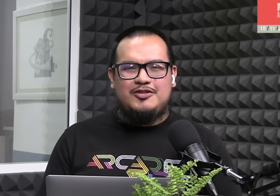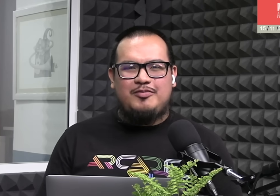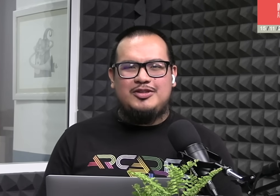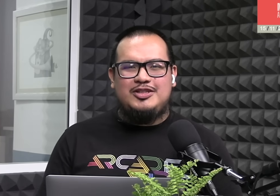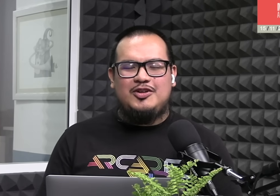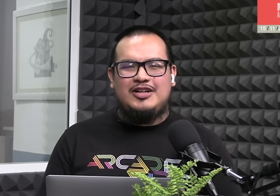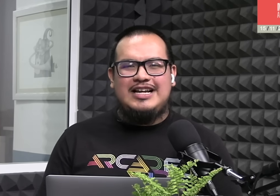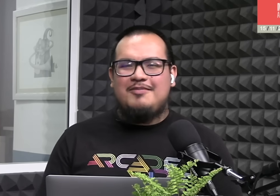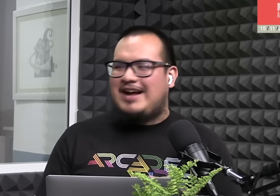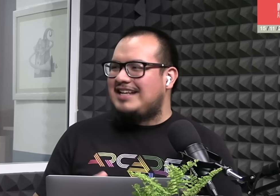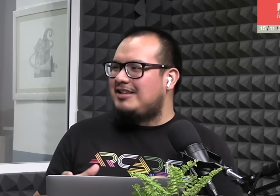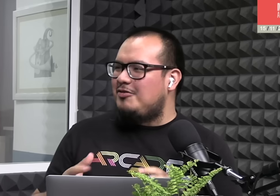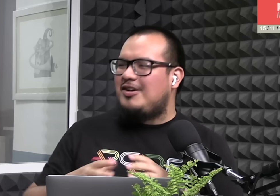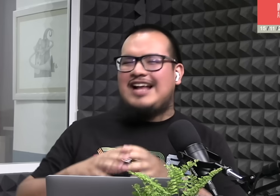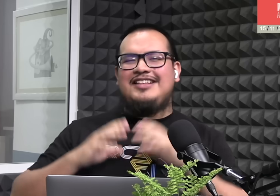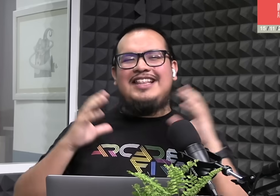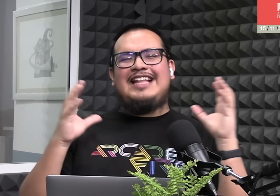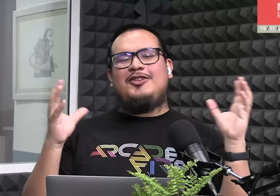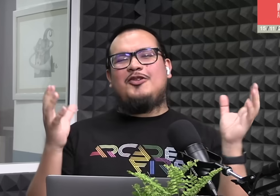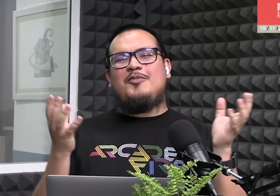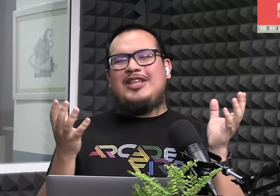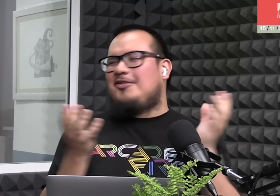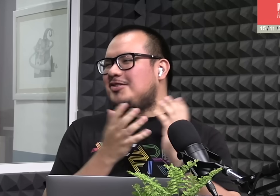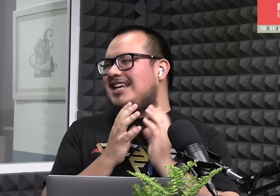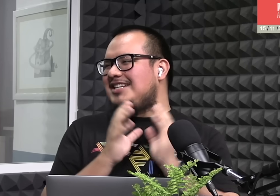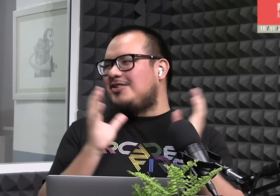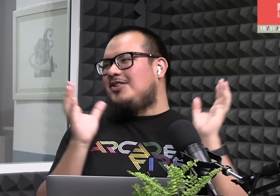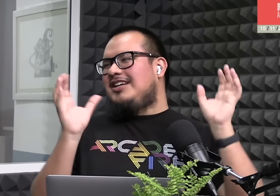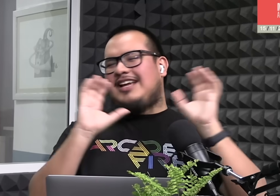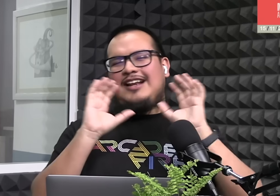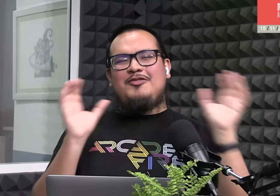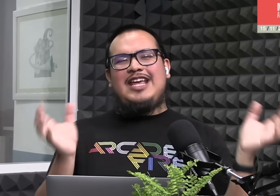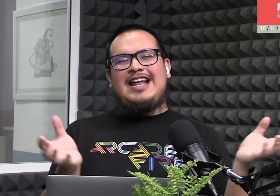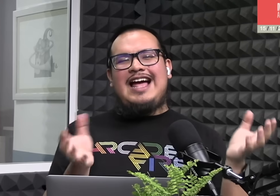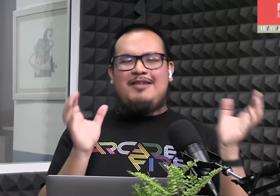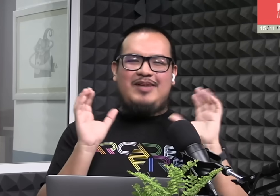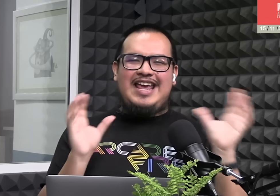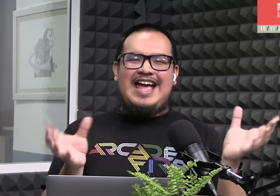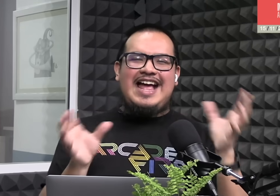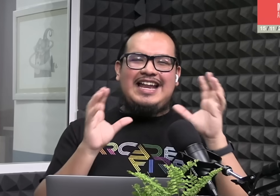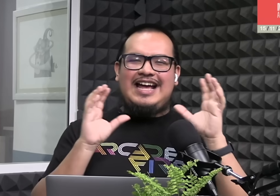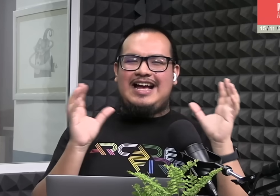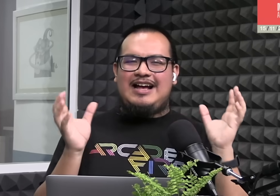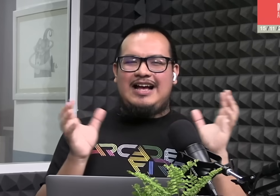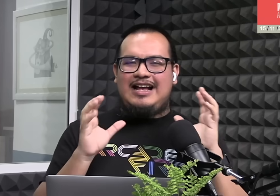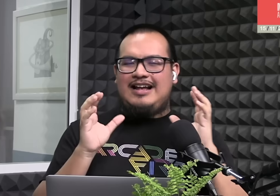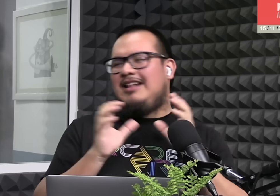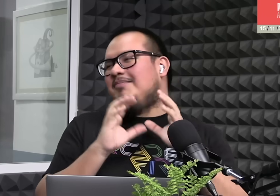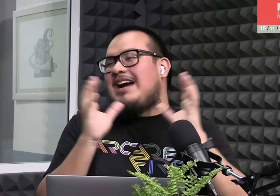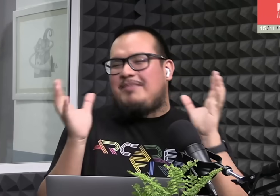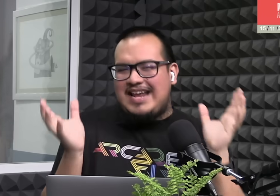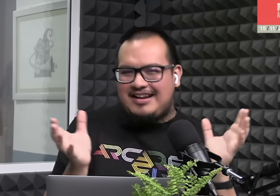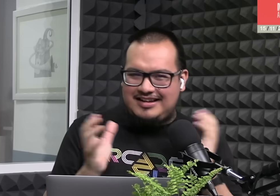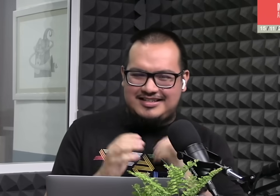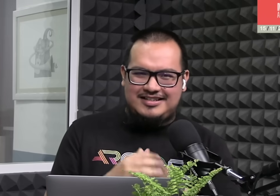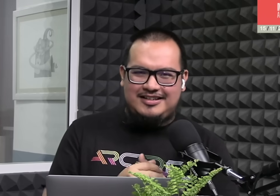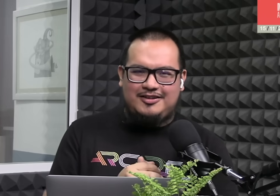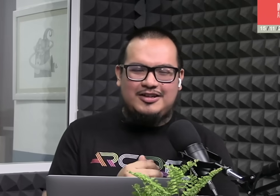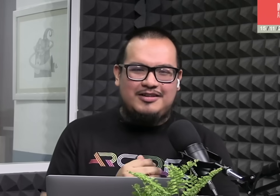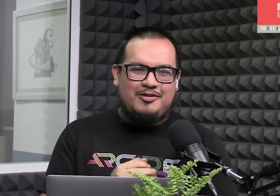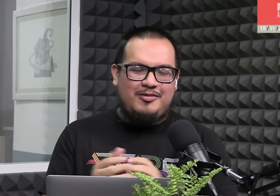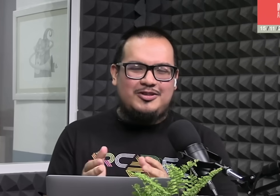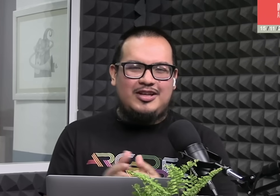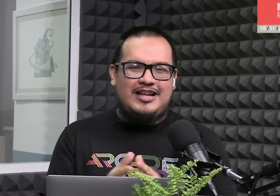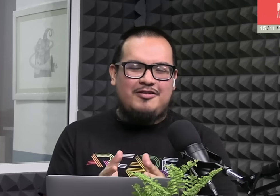partidos de oposición para ser un candidato Como de consenso que reuniera al prian al MC prian En ese